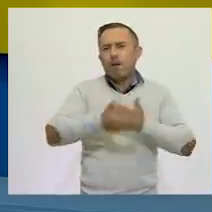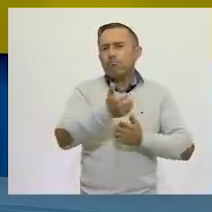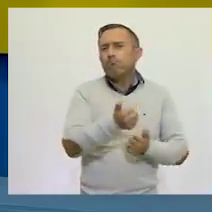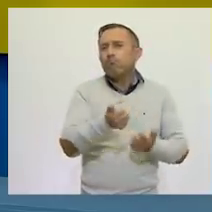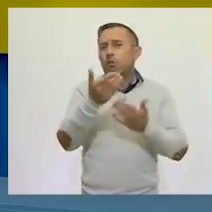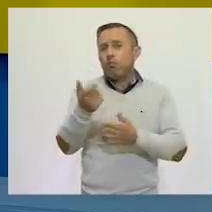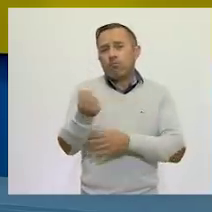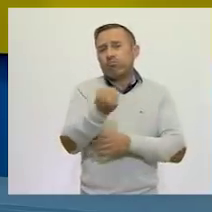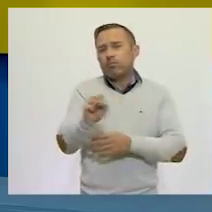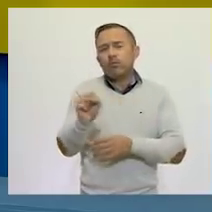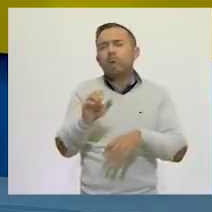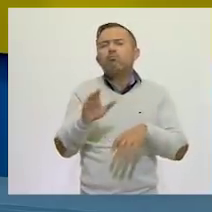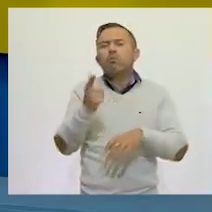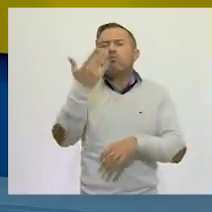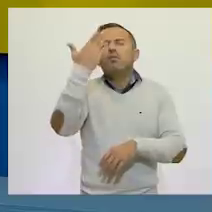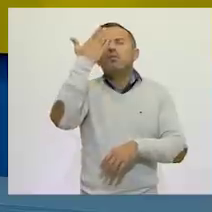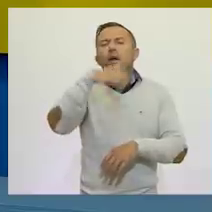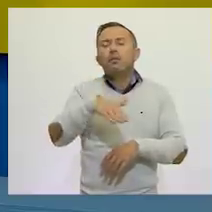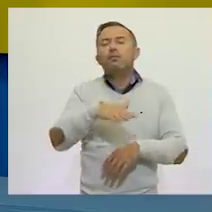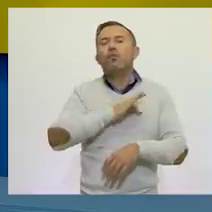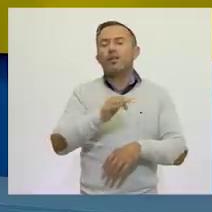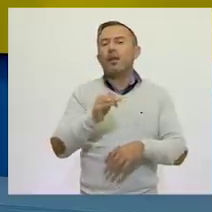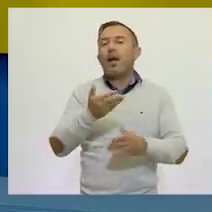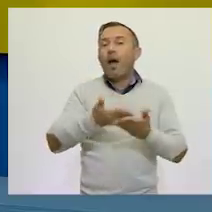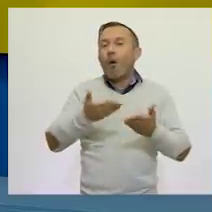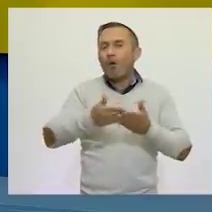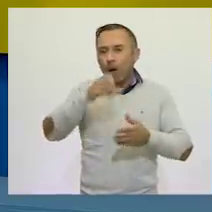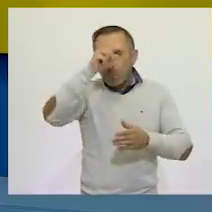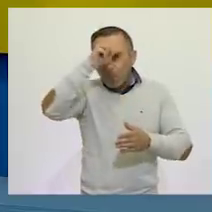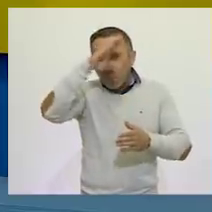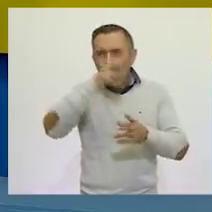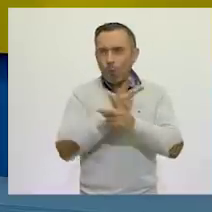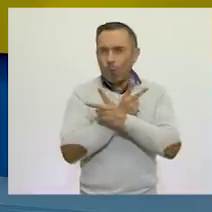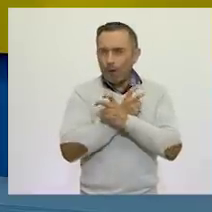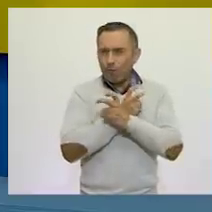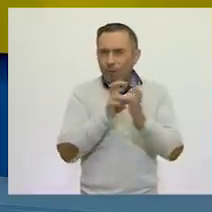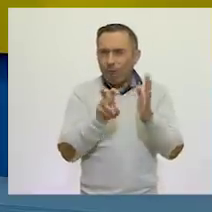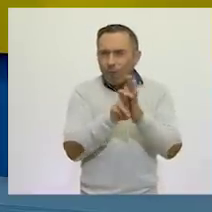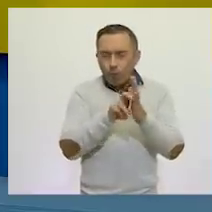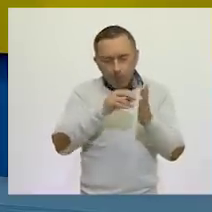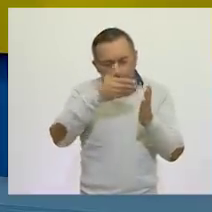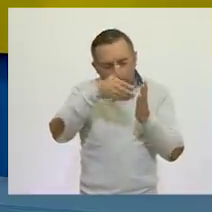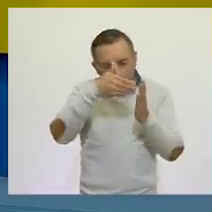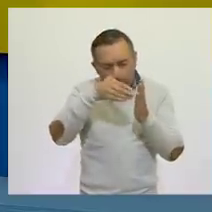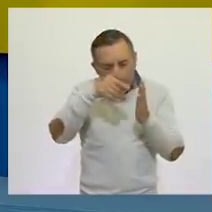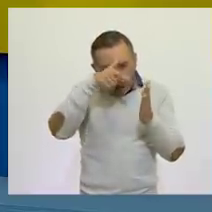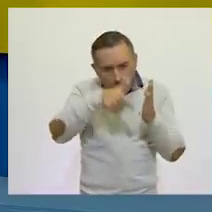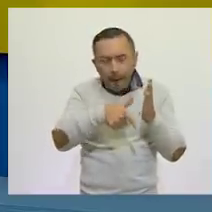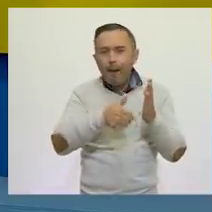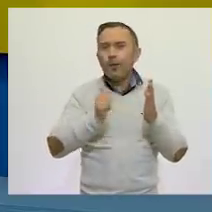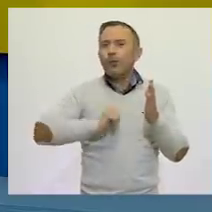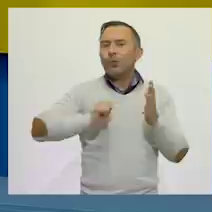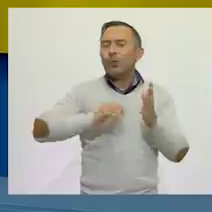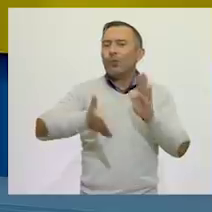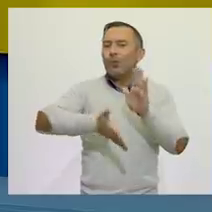los restos arqueológicos donde encontramos influencia en sus construcciones y manera de